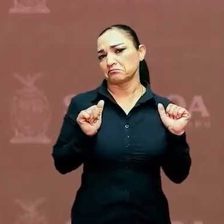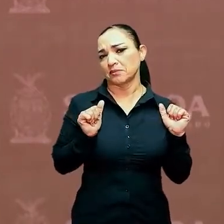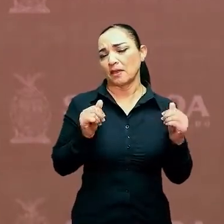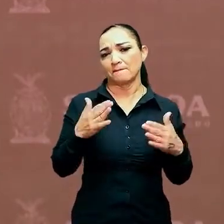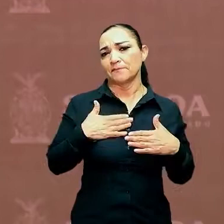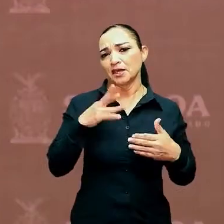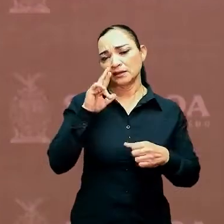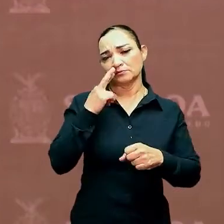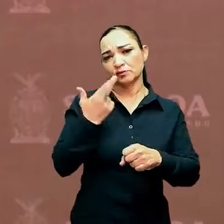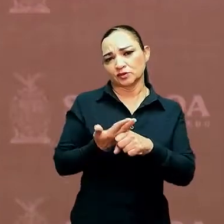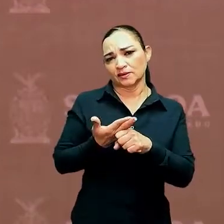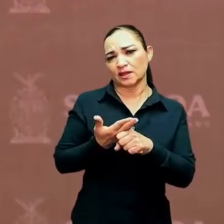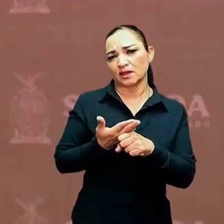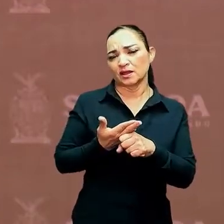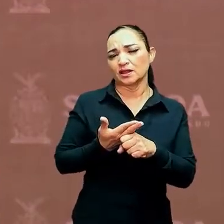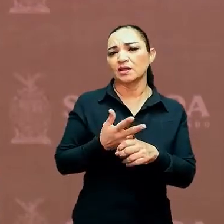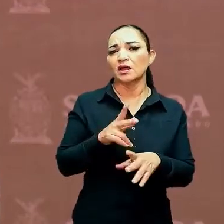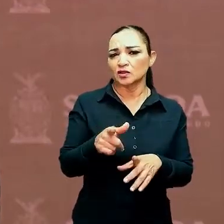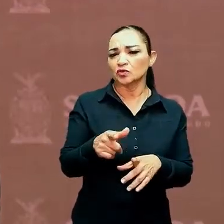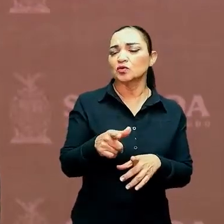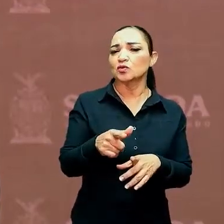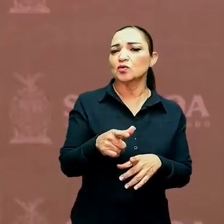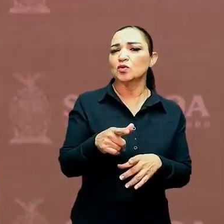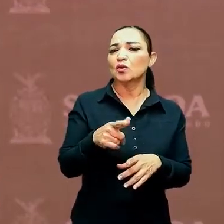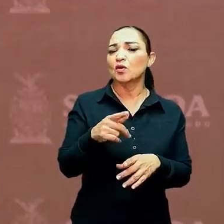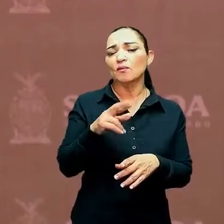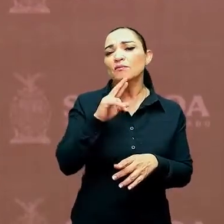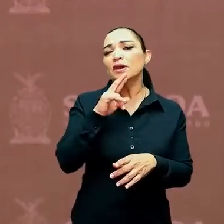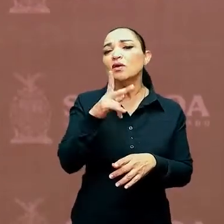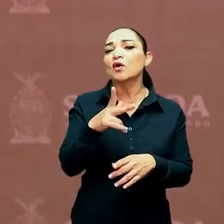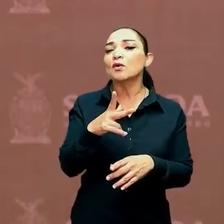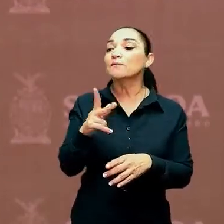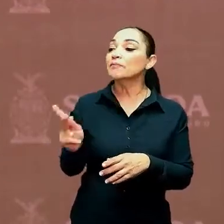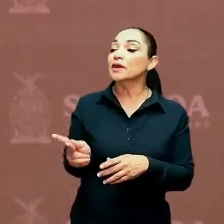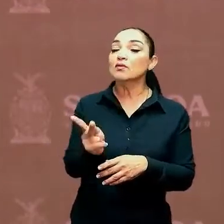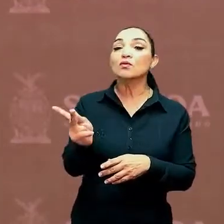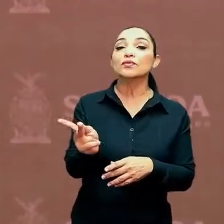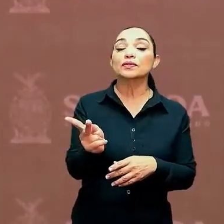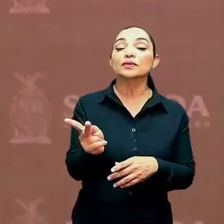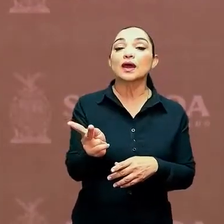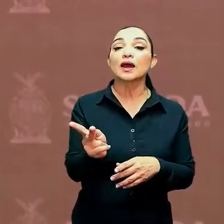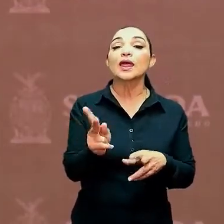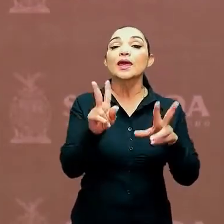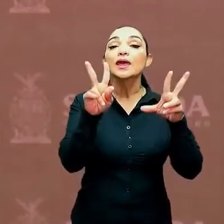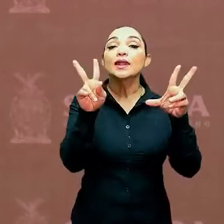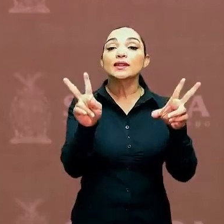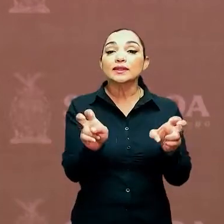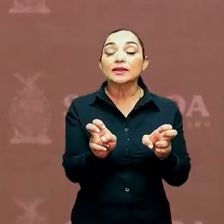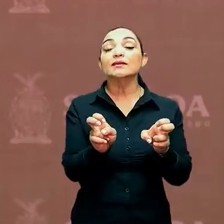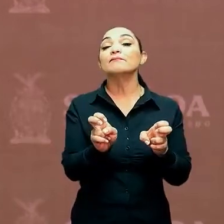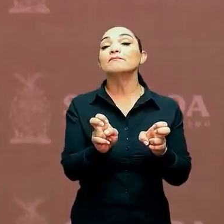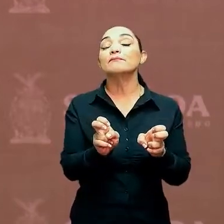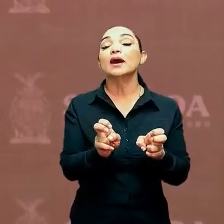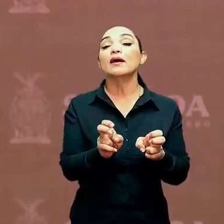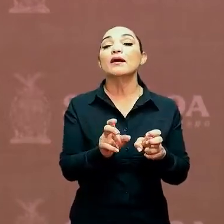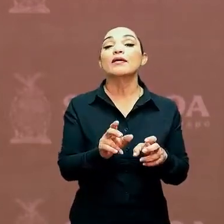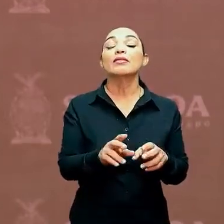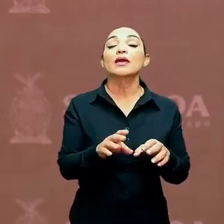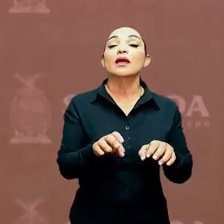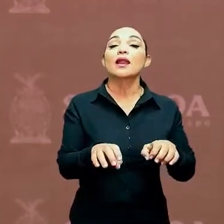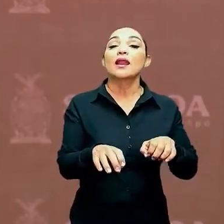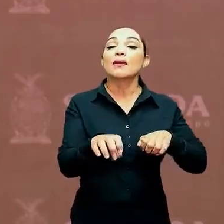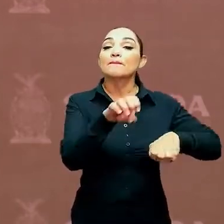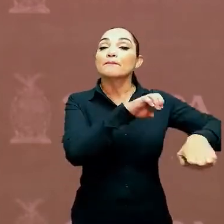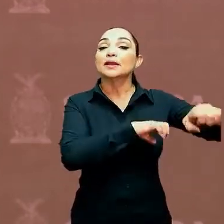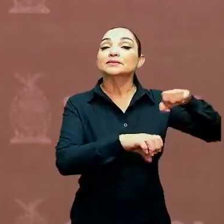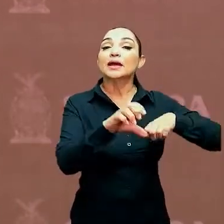Tú te debías de haber informado que eso lo resolvieron en el Congreso, ni siquiera fue el tema de El Caliente. Y el tema